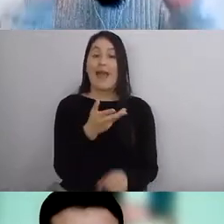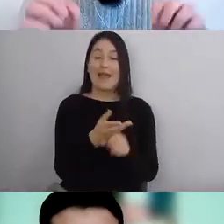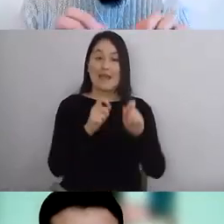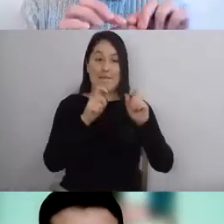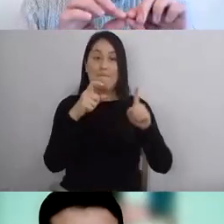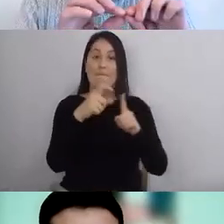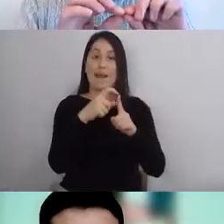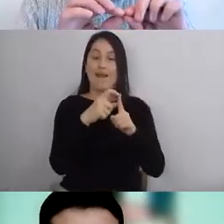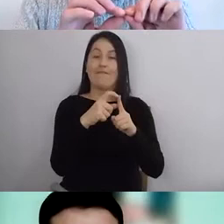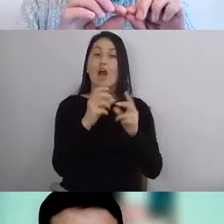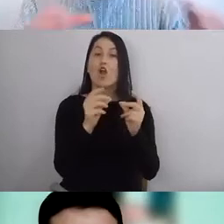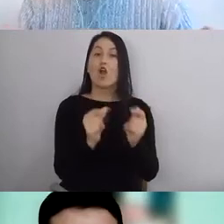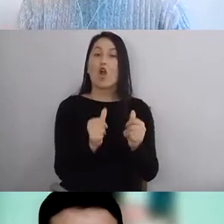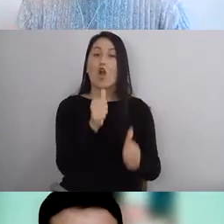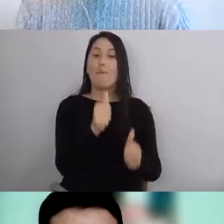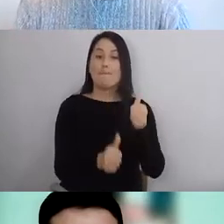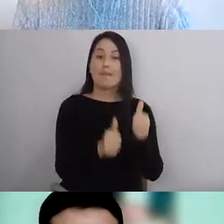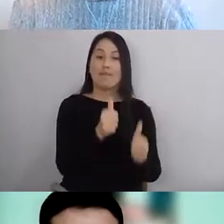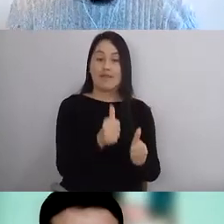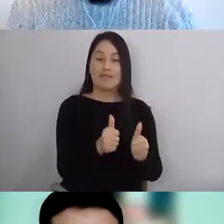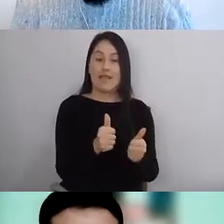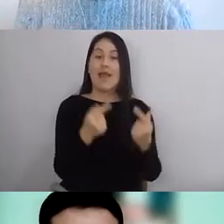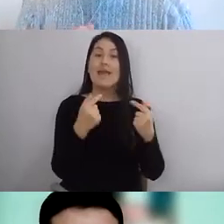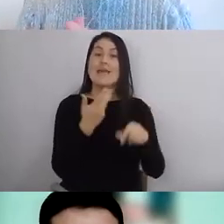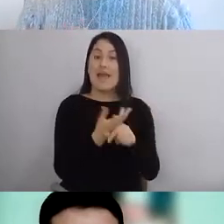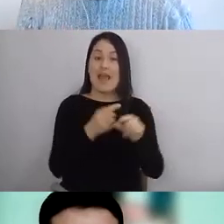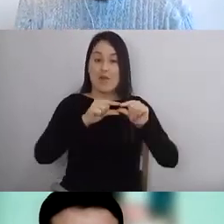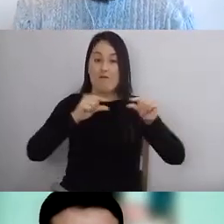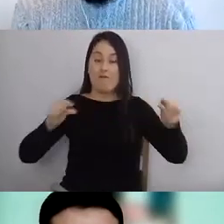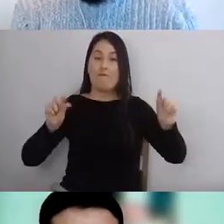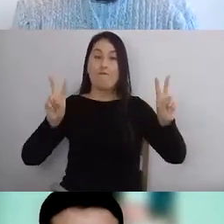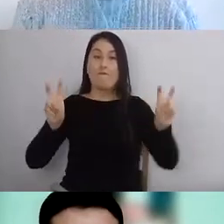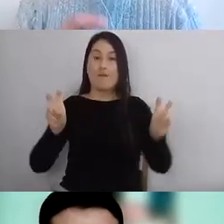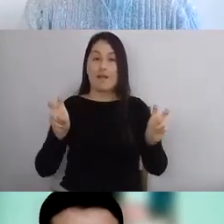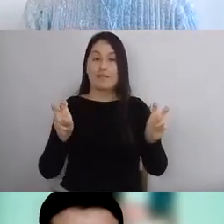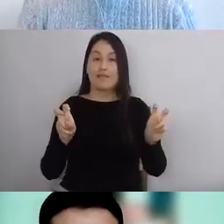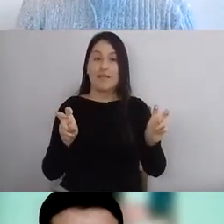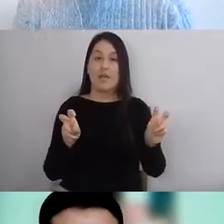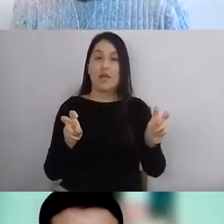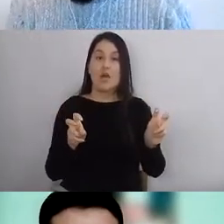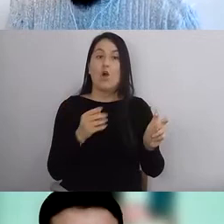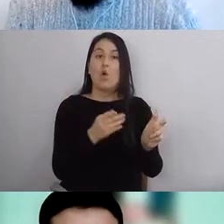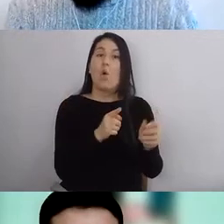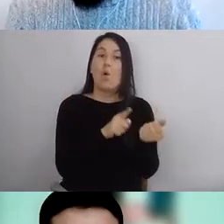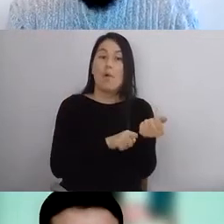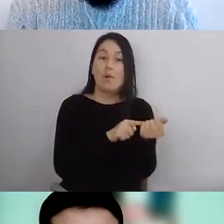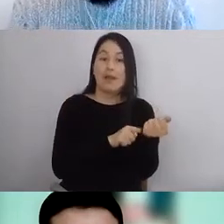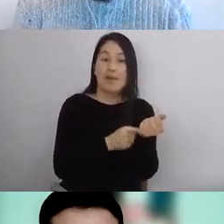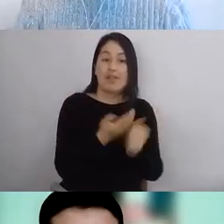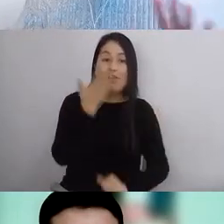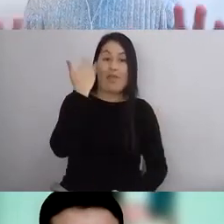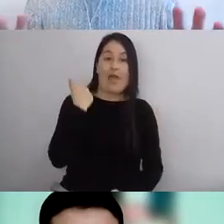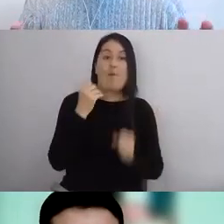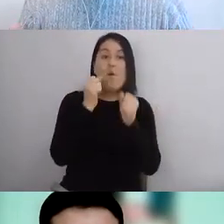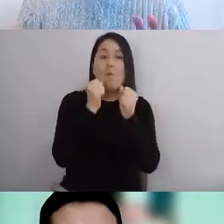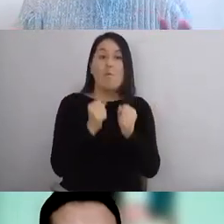hay una frase, entre comillas, que dice, un comportamiento pasado puede predecir un comportamiento futuro. Eso